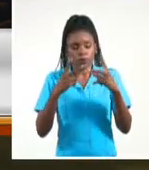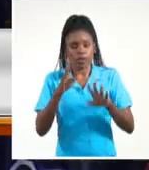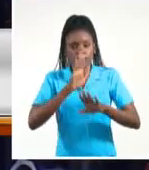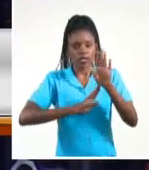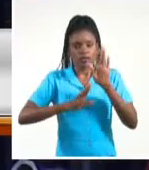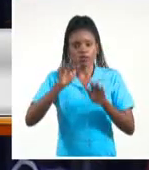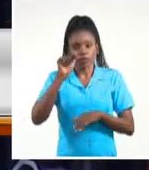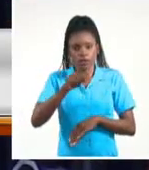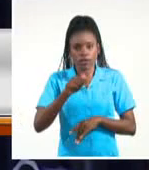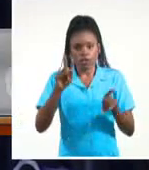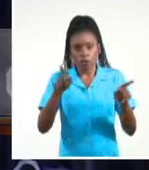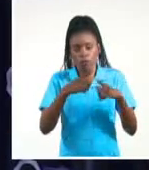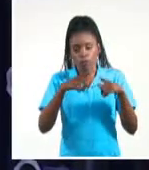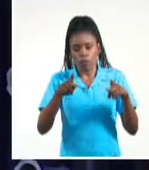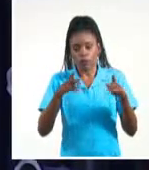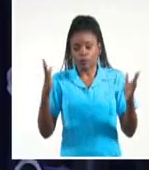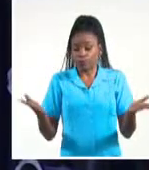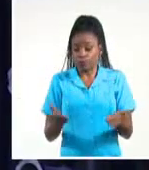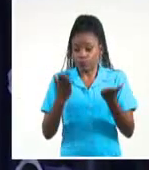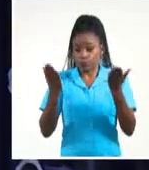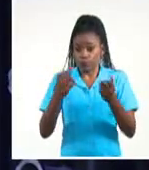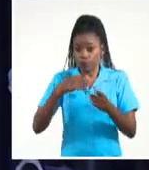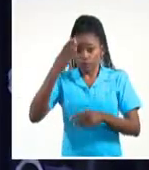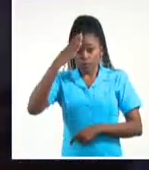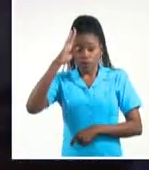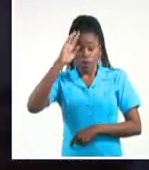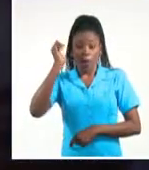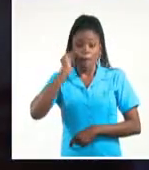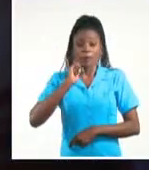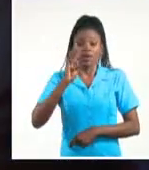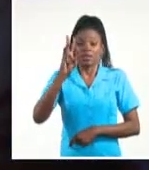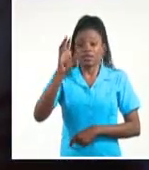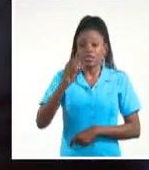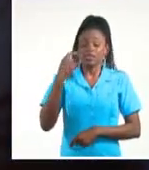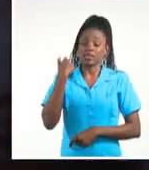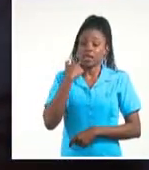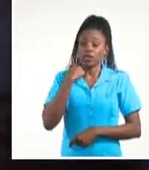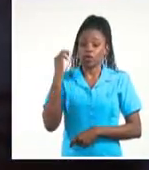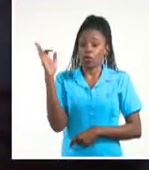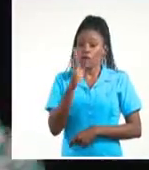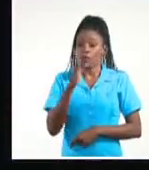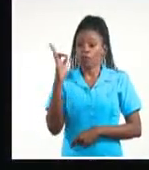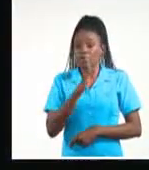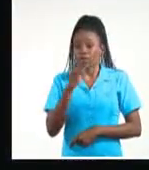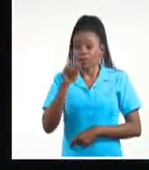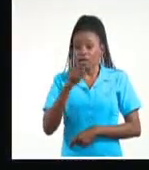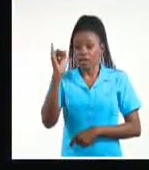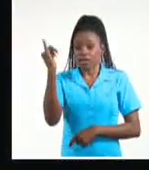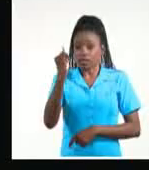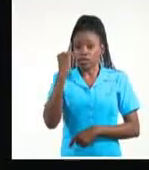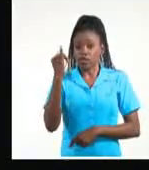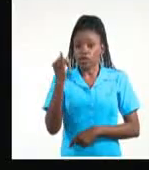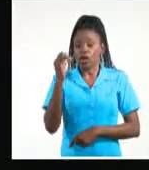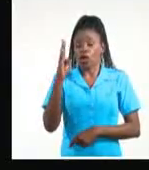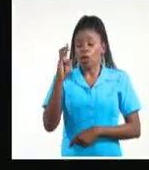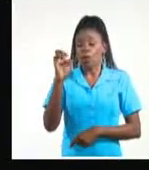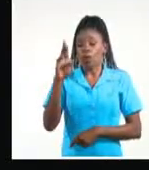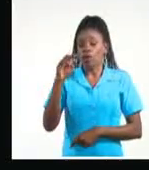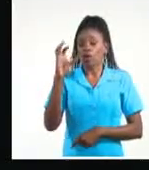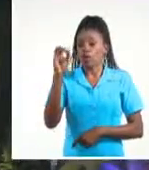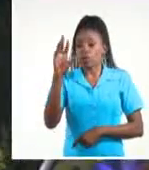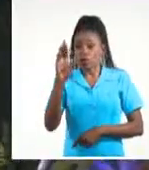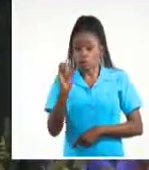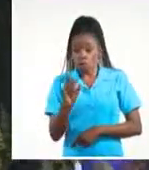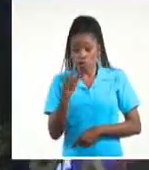de este género. El desarrollo en nuestro país por más de 3 décadas del Festival Internacional de Boleros de Oro ha servido de